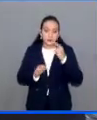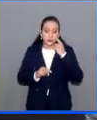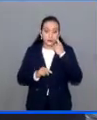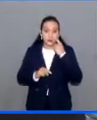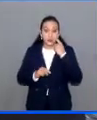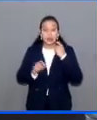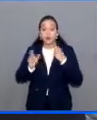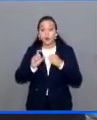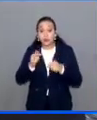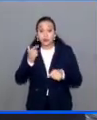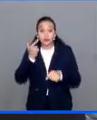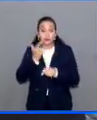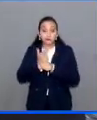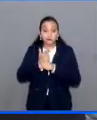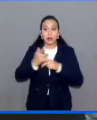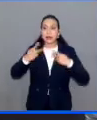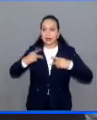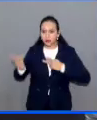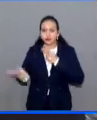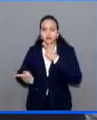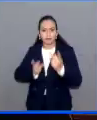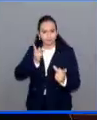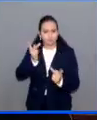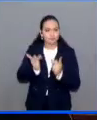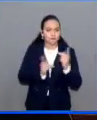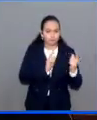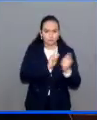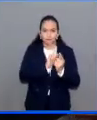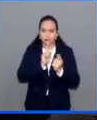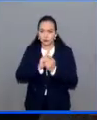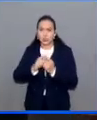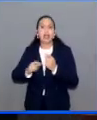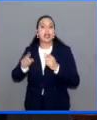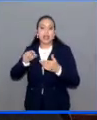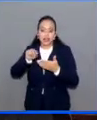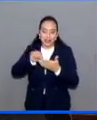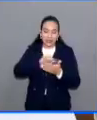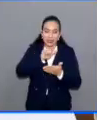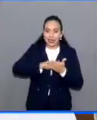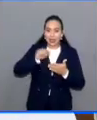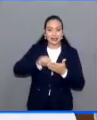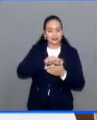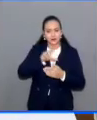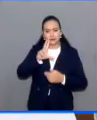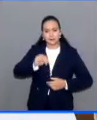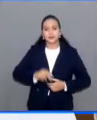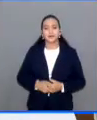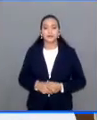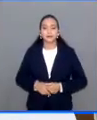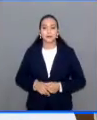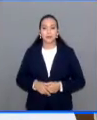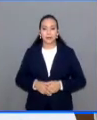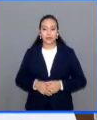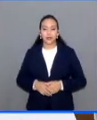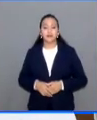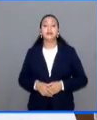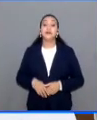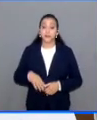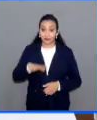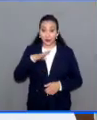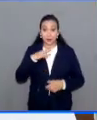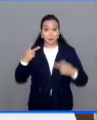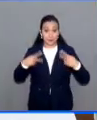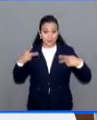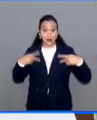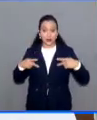consulta, invalidar todo el cuerpo normativo. Impactan directamente en el sector de la población que sufre algún